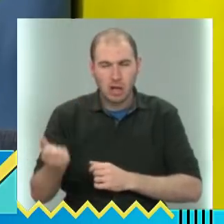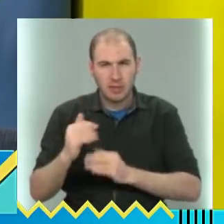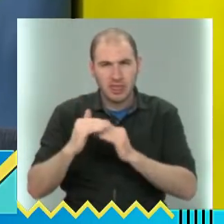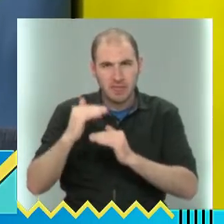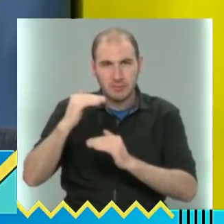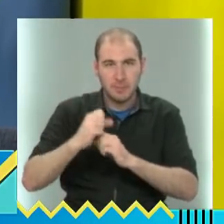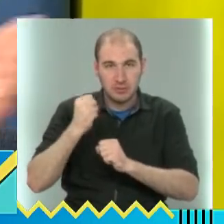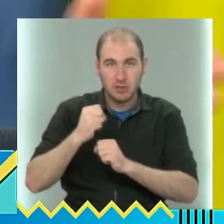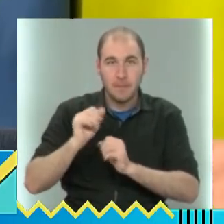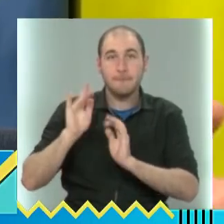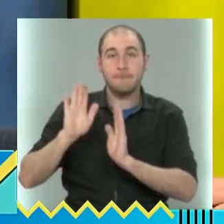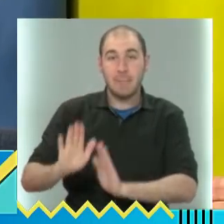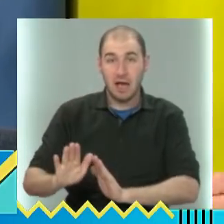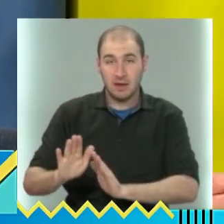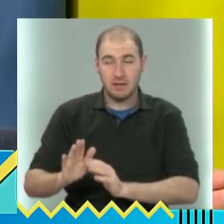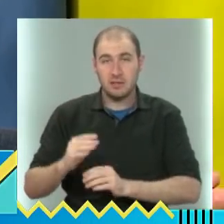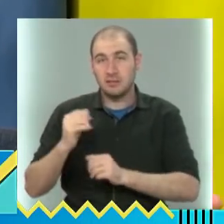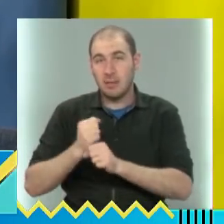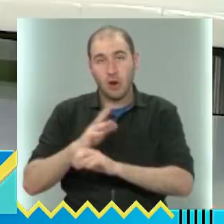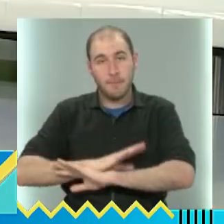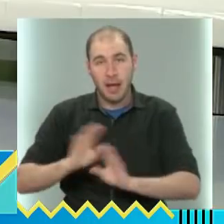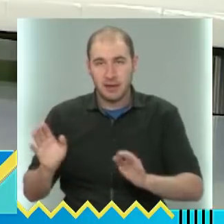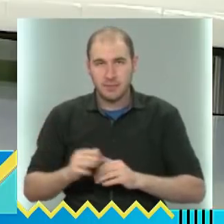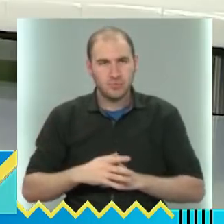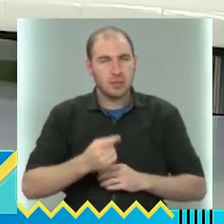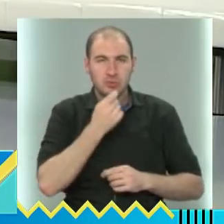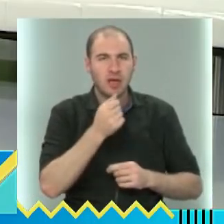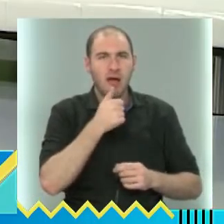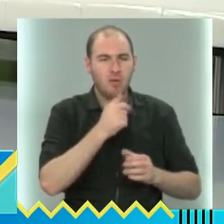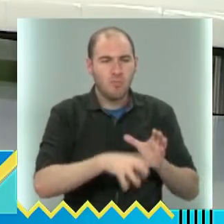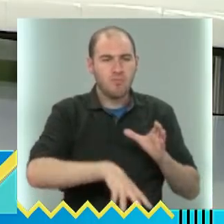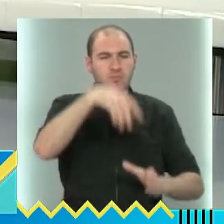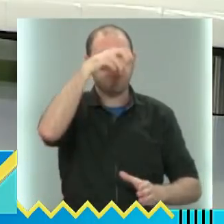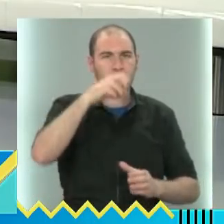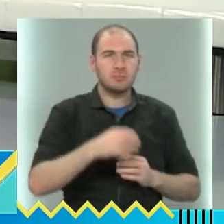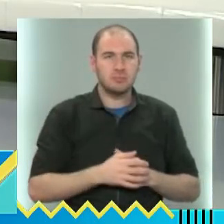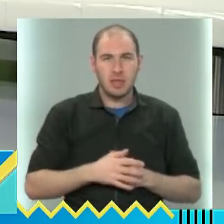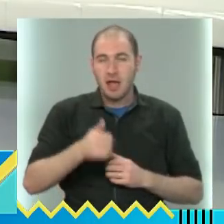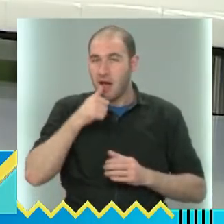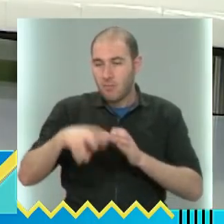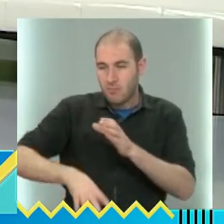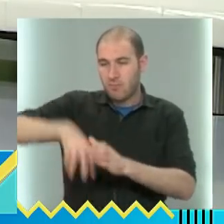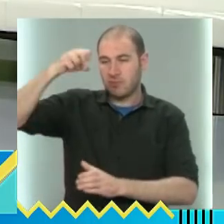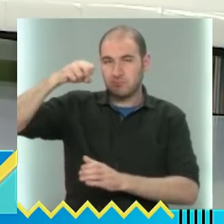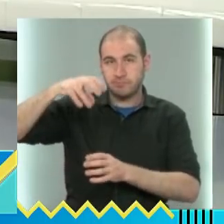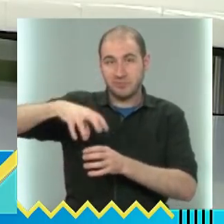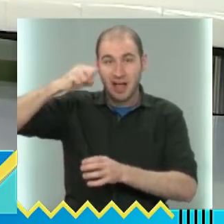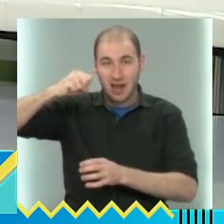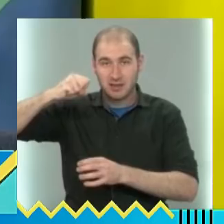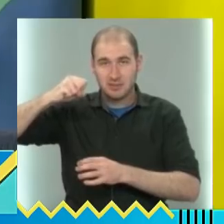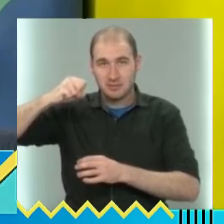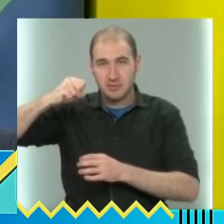diferencial de presión, se para la operación. ¿Y qué sucede con los fluidos de retorno? Los fluidos de retorno se captan,